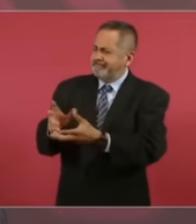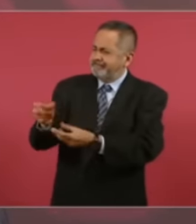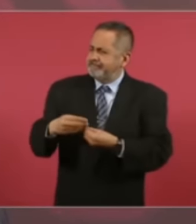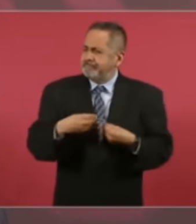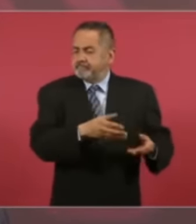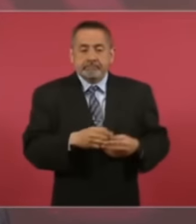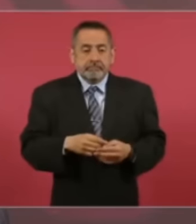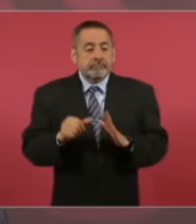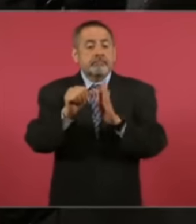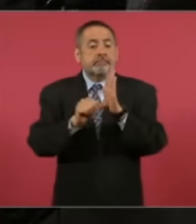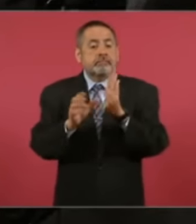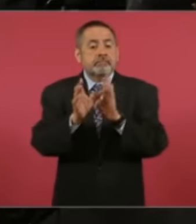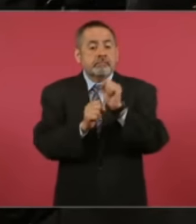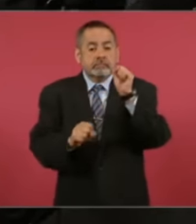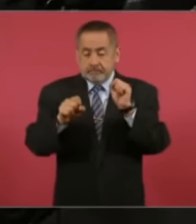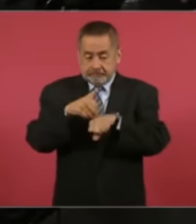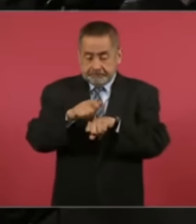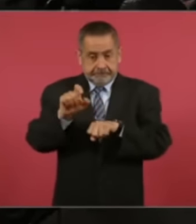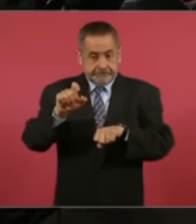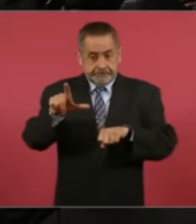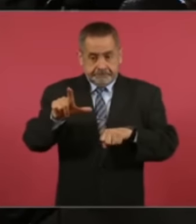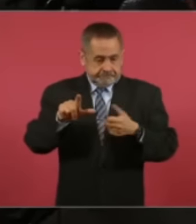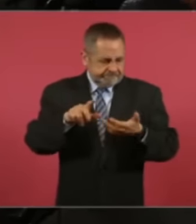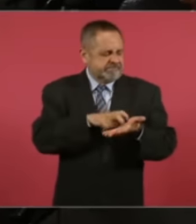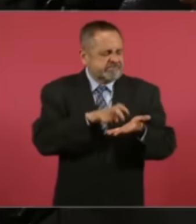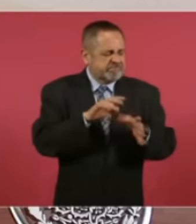reformaron el artículo 27 de la Constitución,